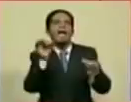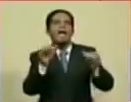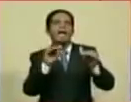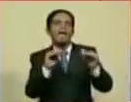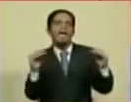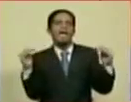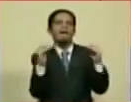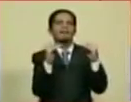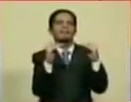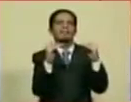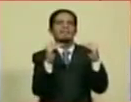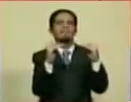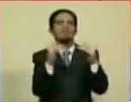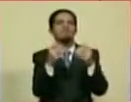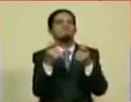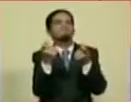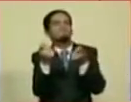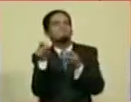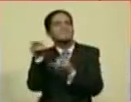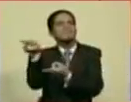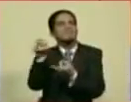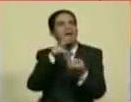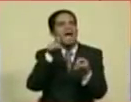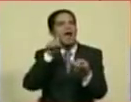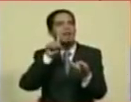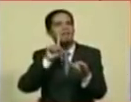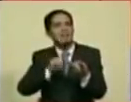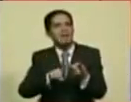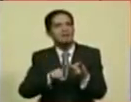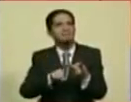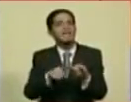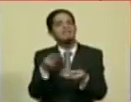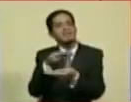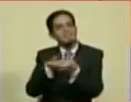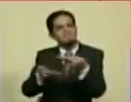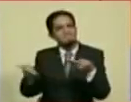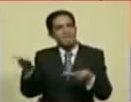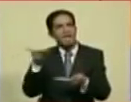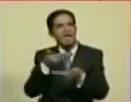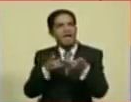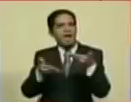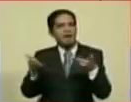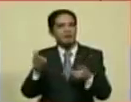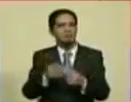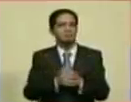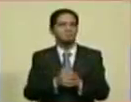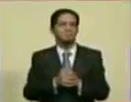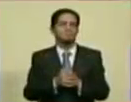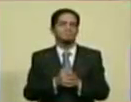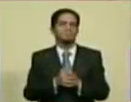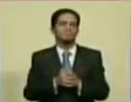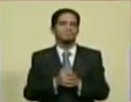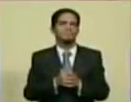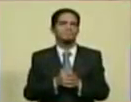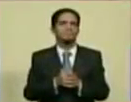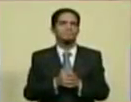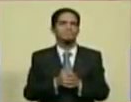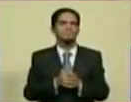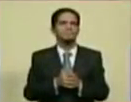nuevos equilibrios fiscales, tributarios, cambiarios, etcétera, macroeconómicos